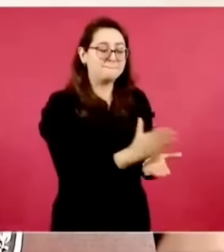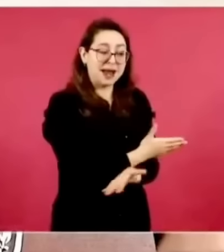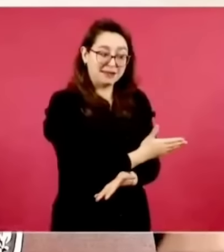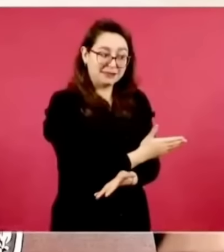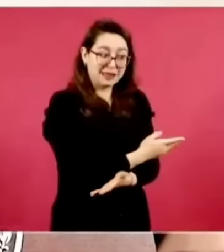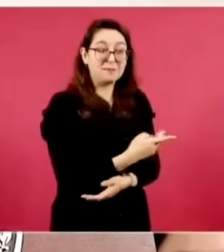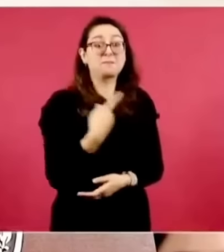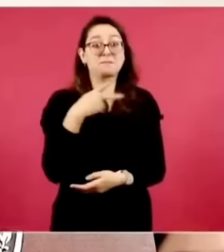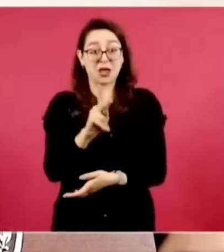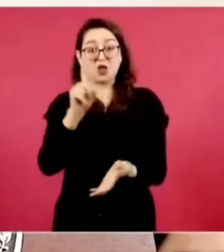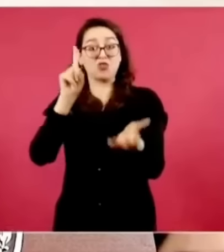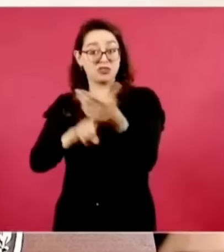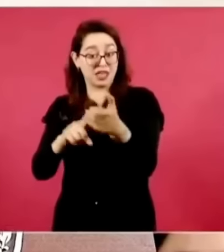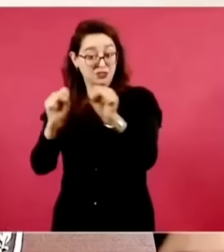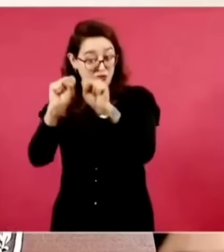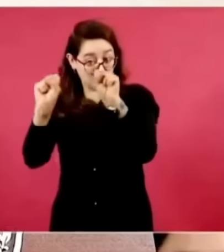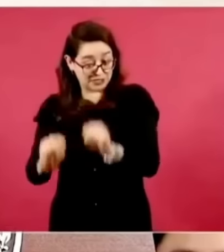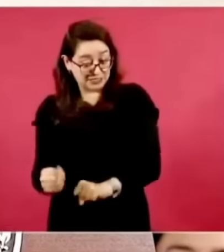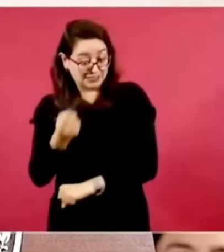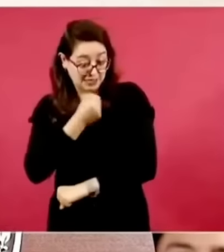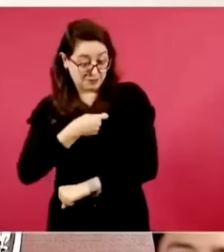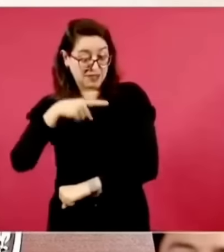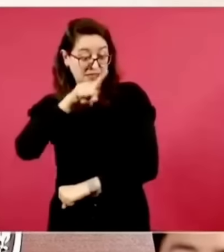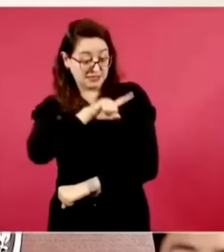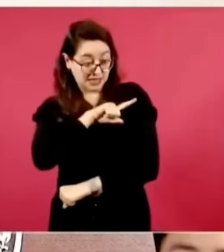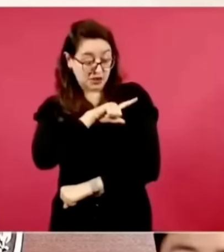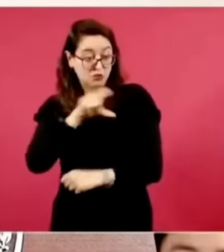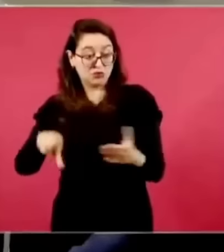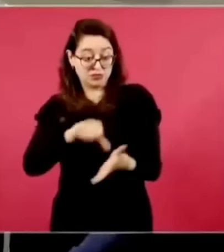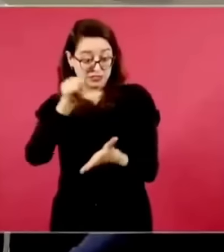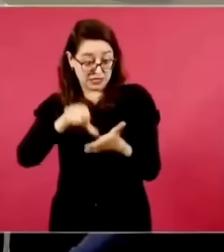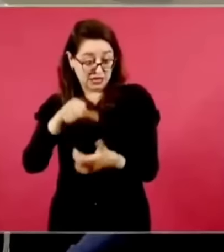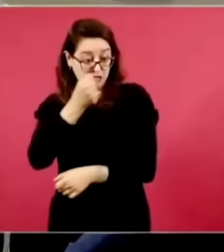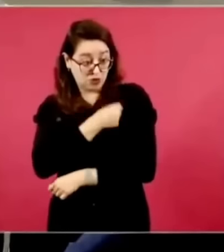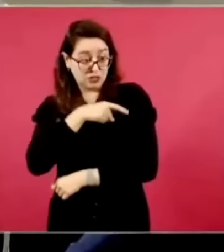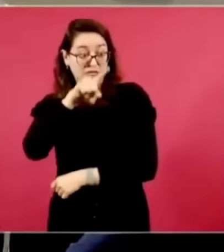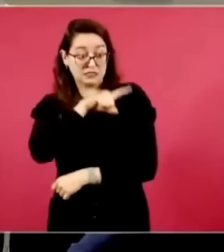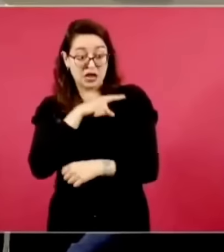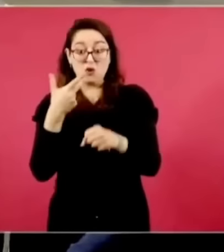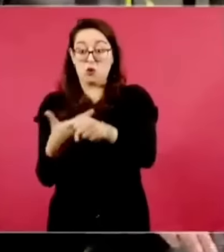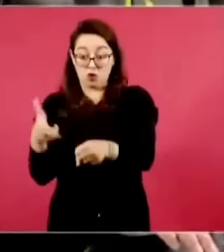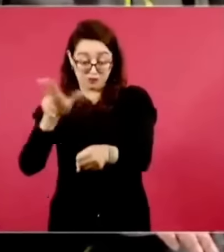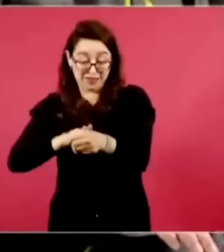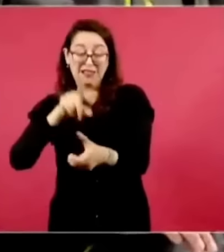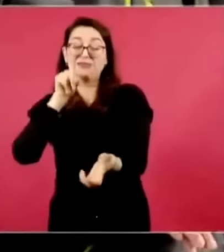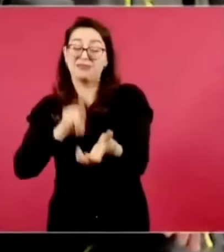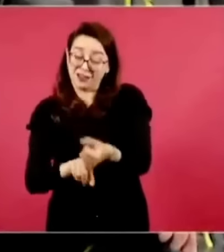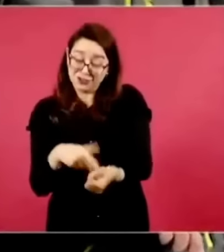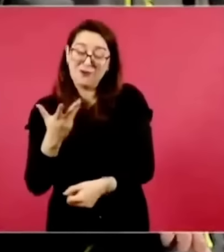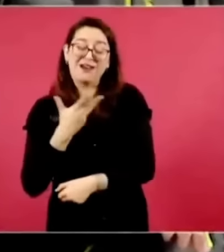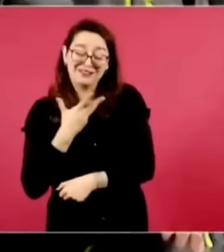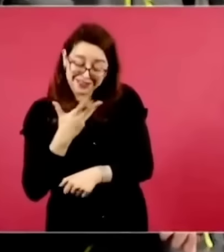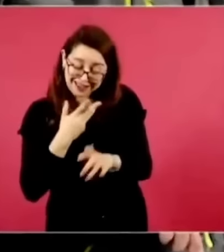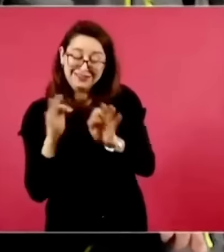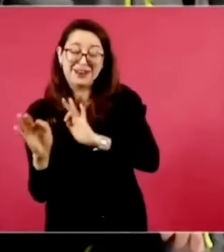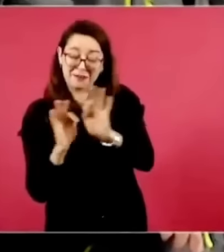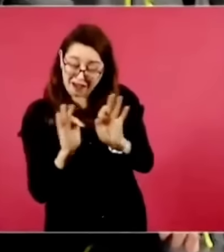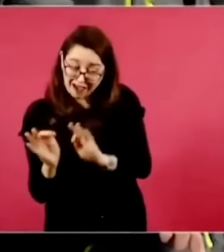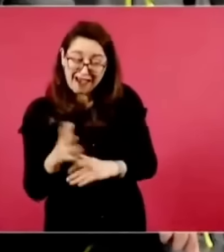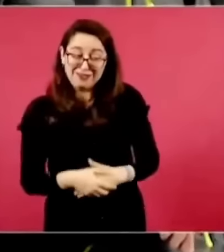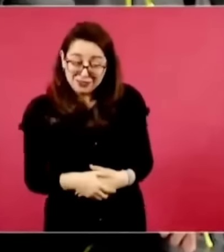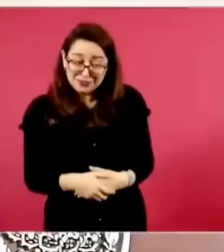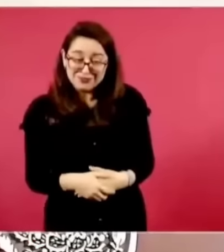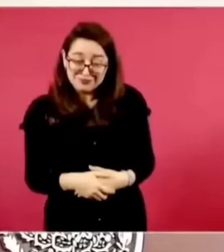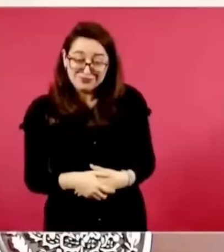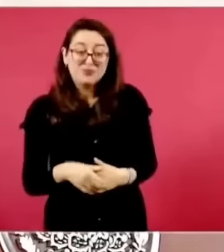significa que en los centros de salud en las unidades médic en los hospitales no estén trabajando